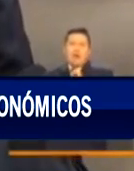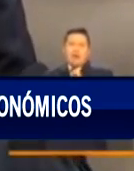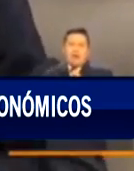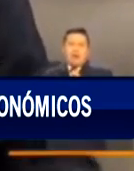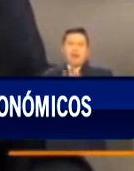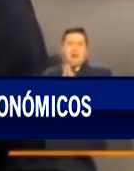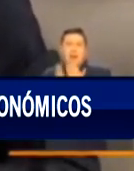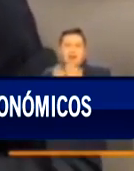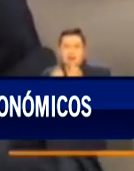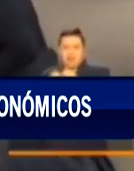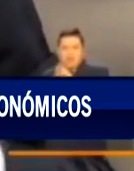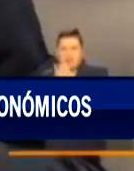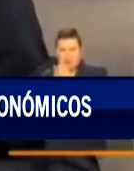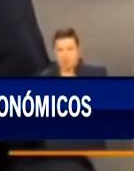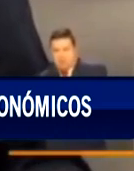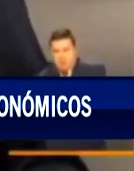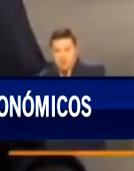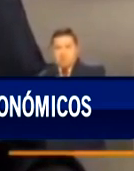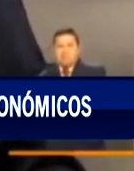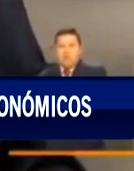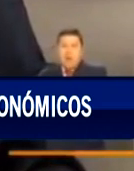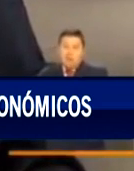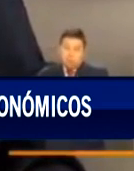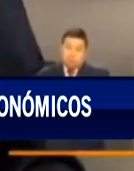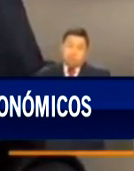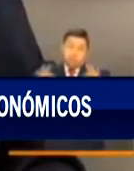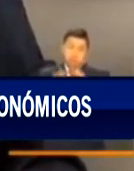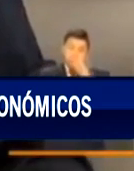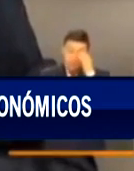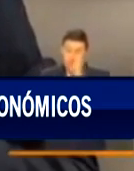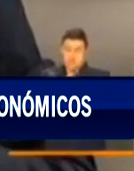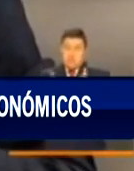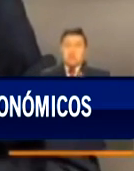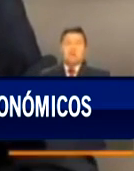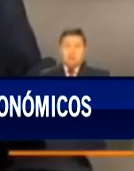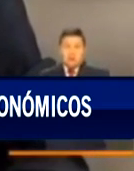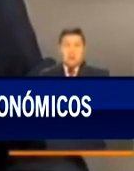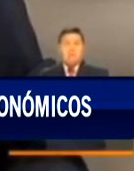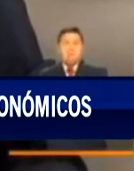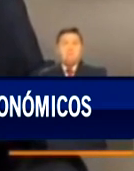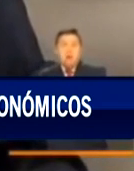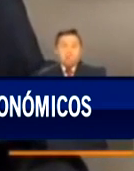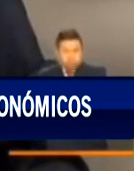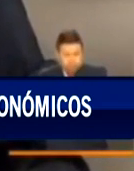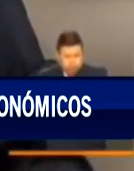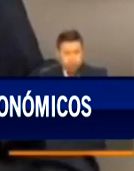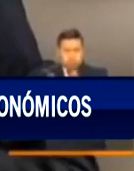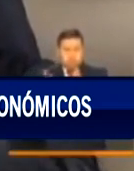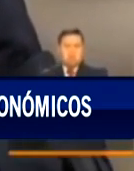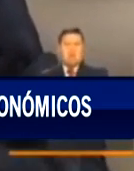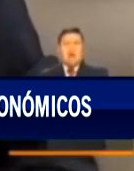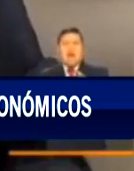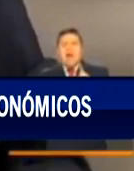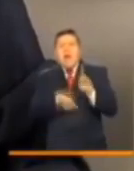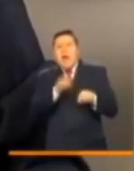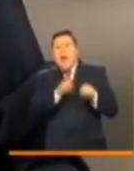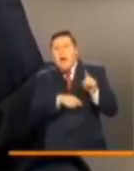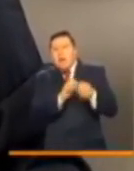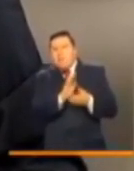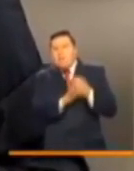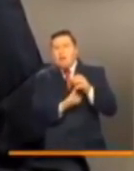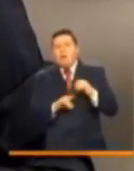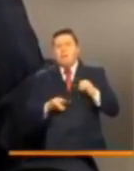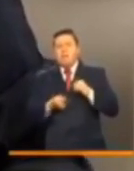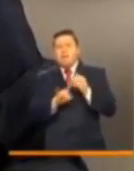las librerías, que es muy importante en este momento en medio del aislamiento, las papelerías también, algunos productos de